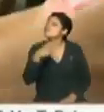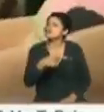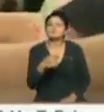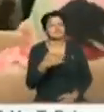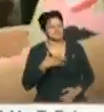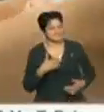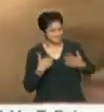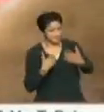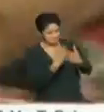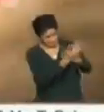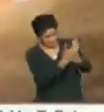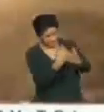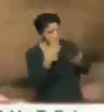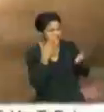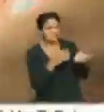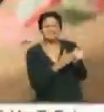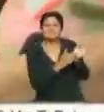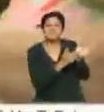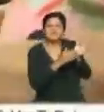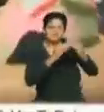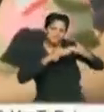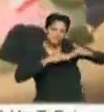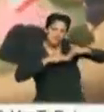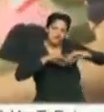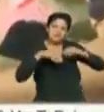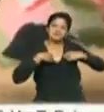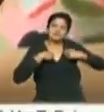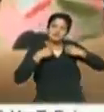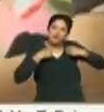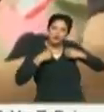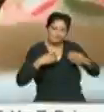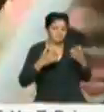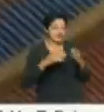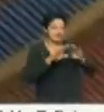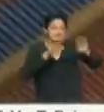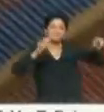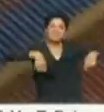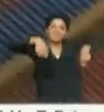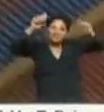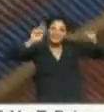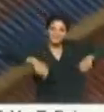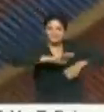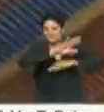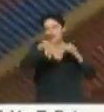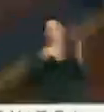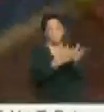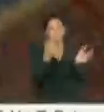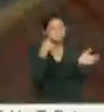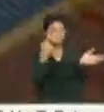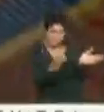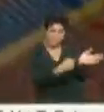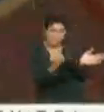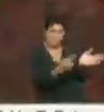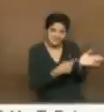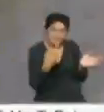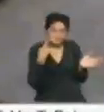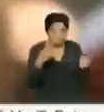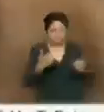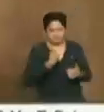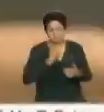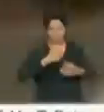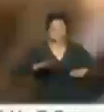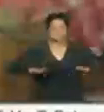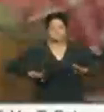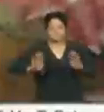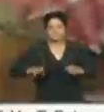muestro todo. Yo me quedo feliz porque he hecho que conozcan mi artesanía, que vean lo que hago. Me da gusto